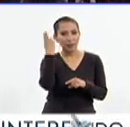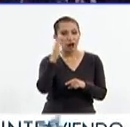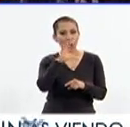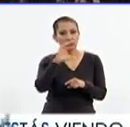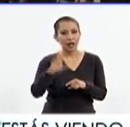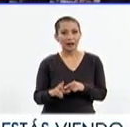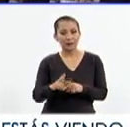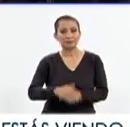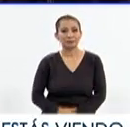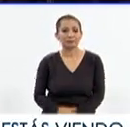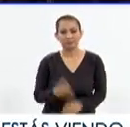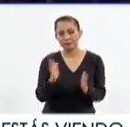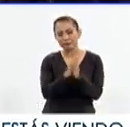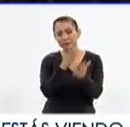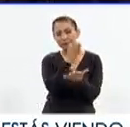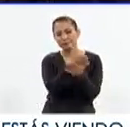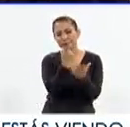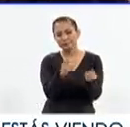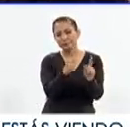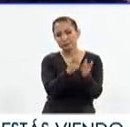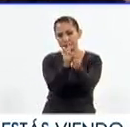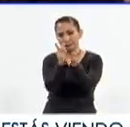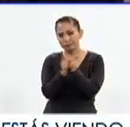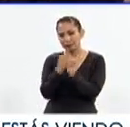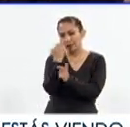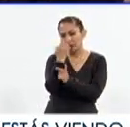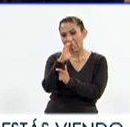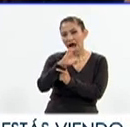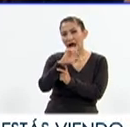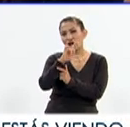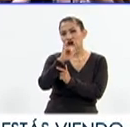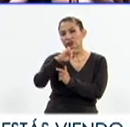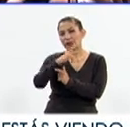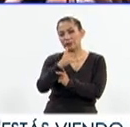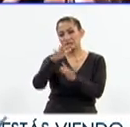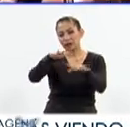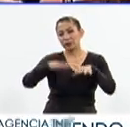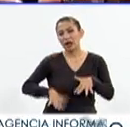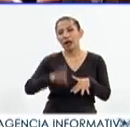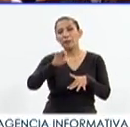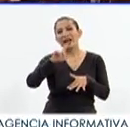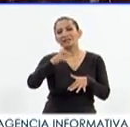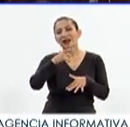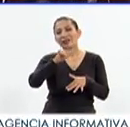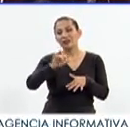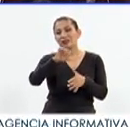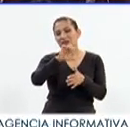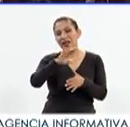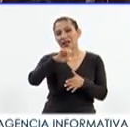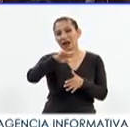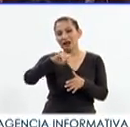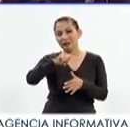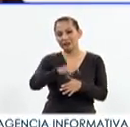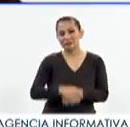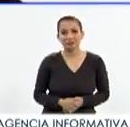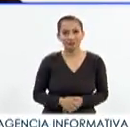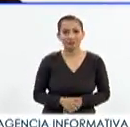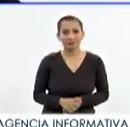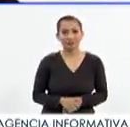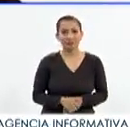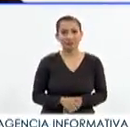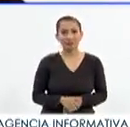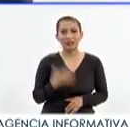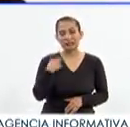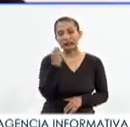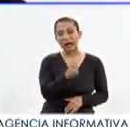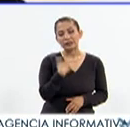de Costa Rica. Participó en un concierto con la Orquesta Escuela Carlos Chávez en el Auditorio Blas Galindo del Centro Nacional de las Artes.